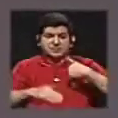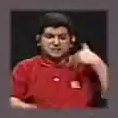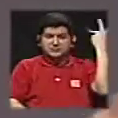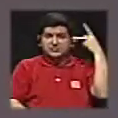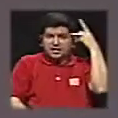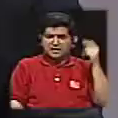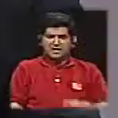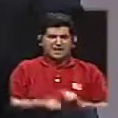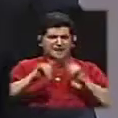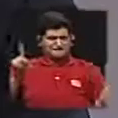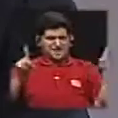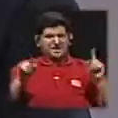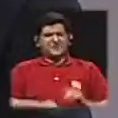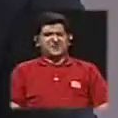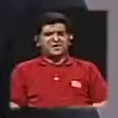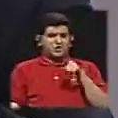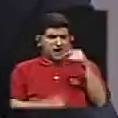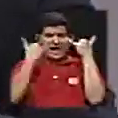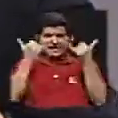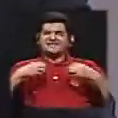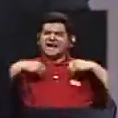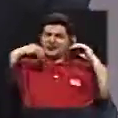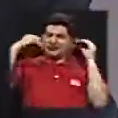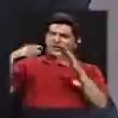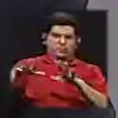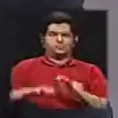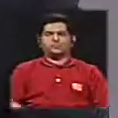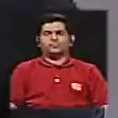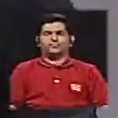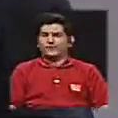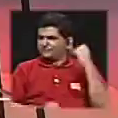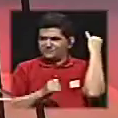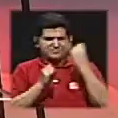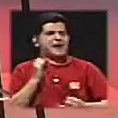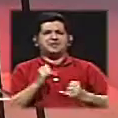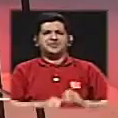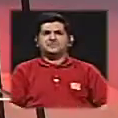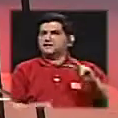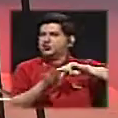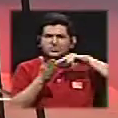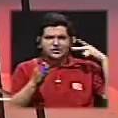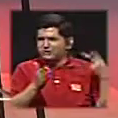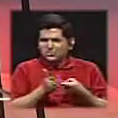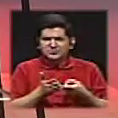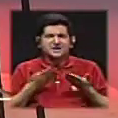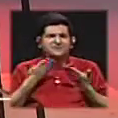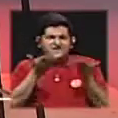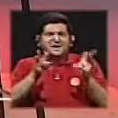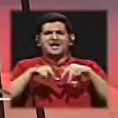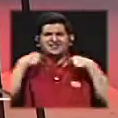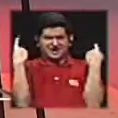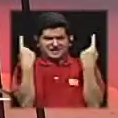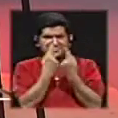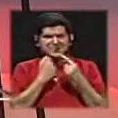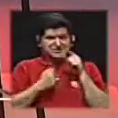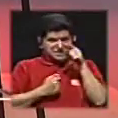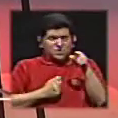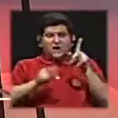política. Pero en ese sentido, el que él ya renuncie definitivamente, ¿no significa entonces entregarle el partido a